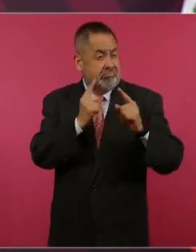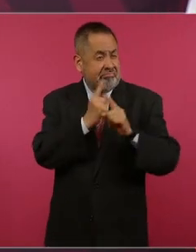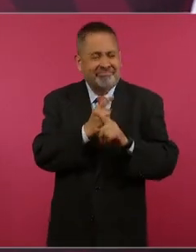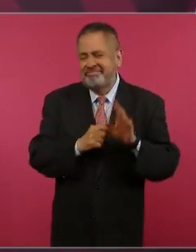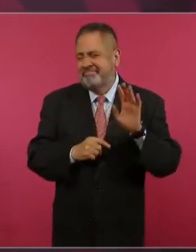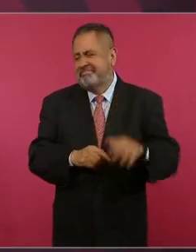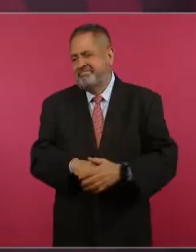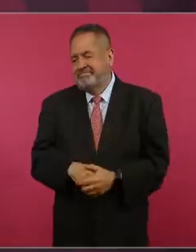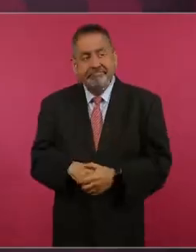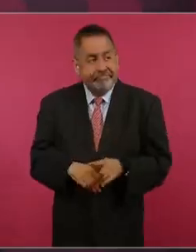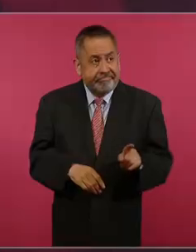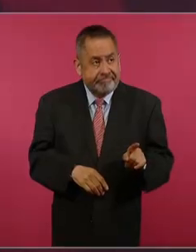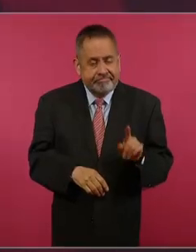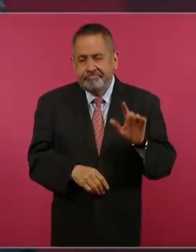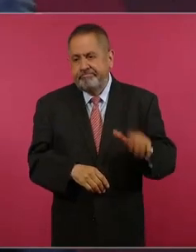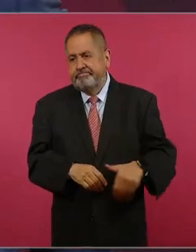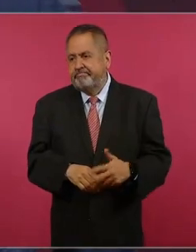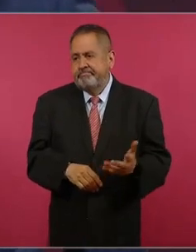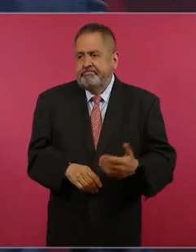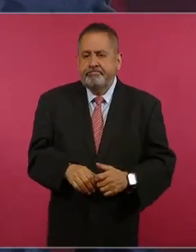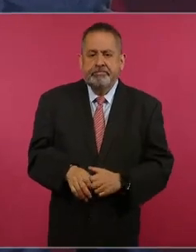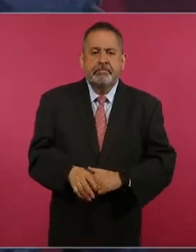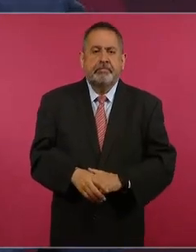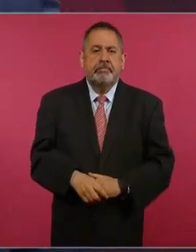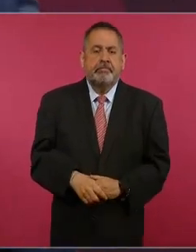Es nada más para